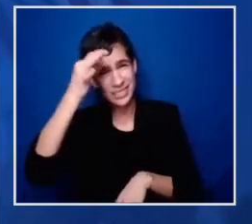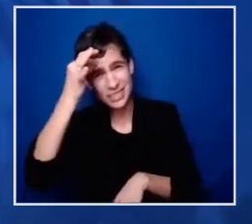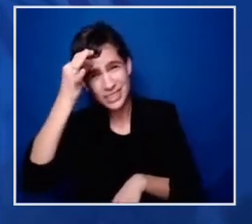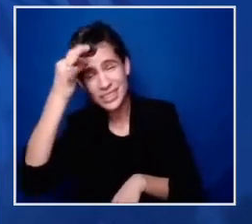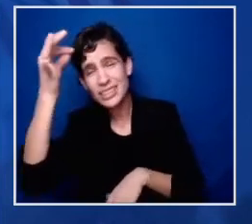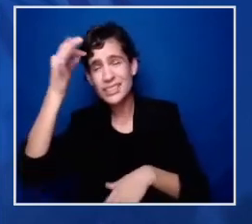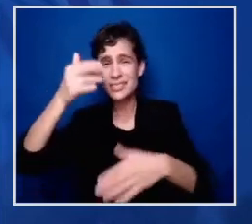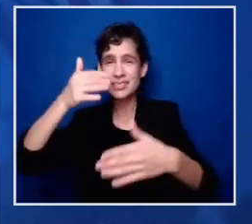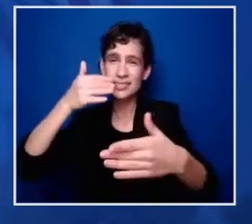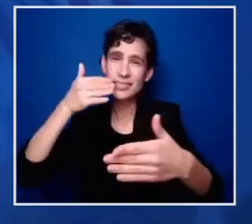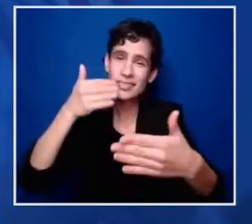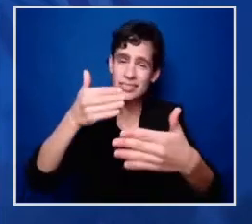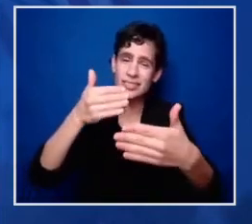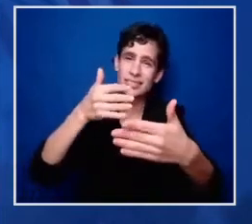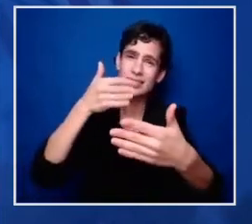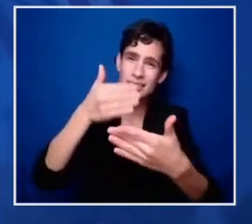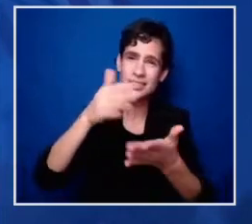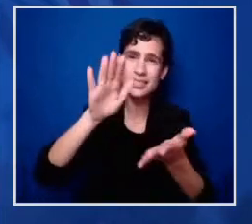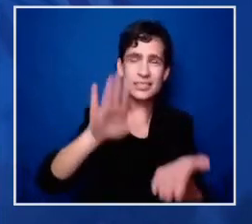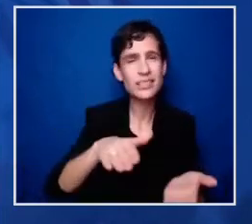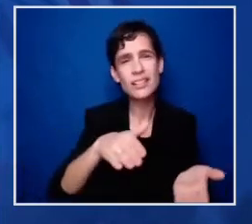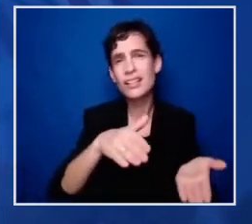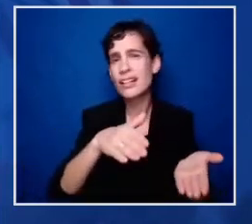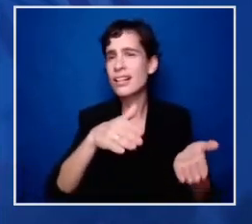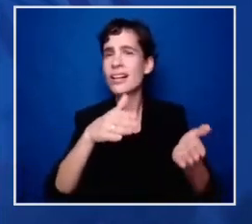la muerte.